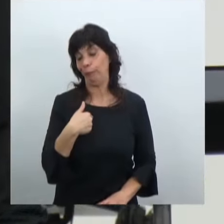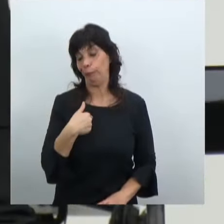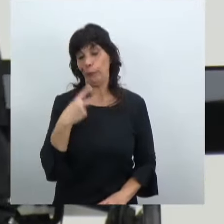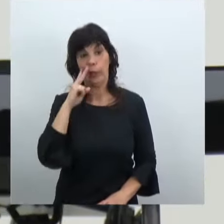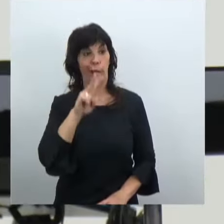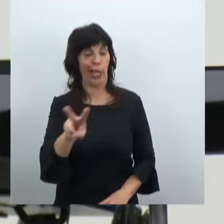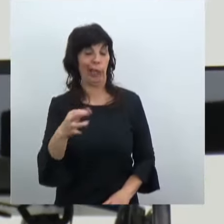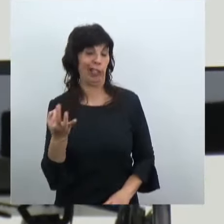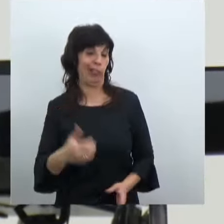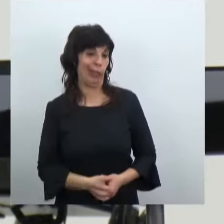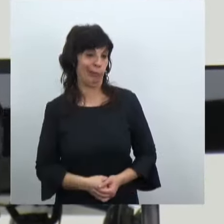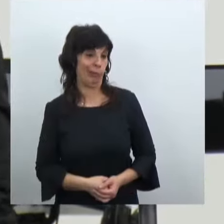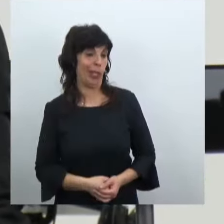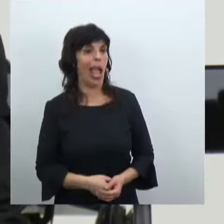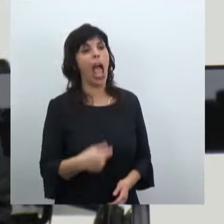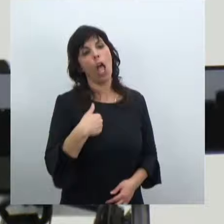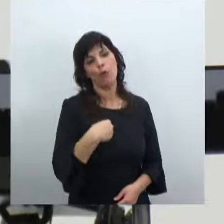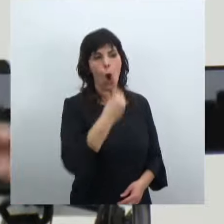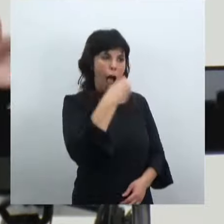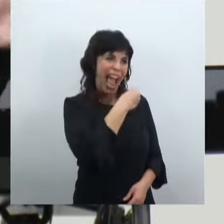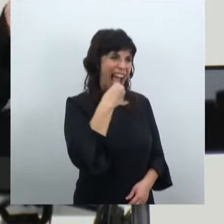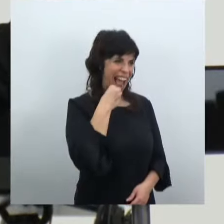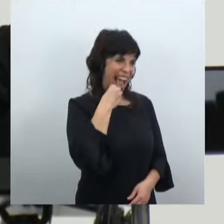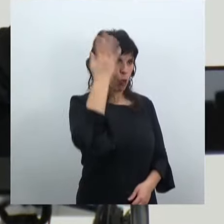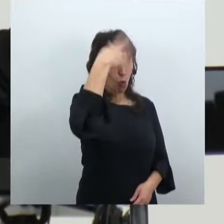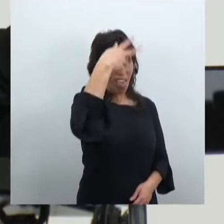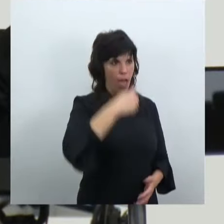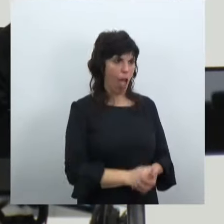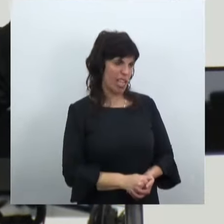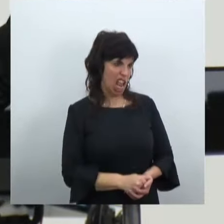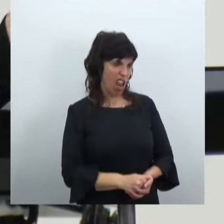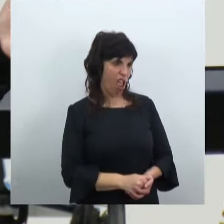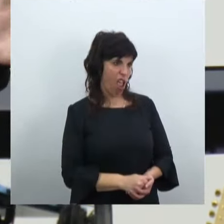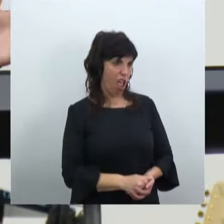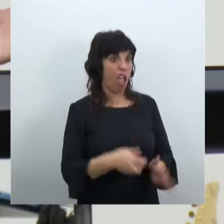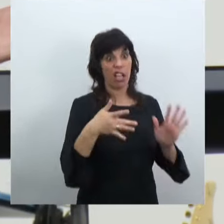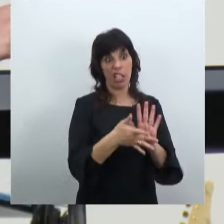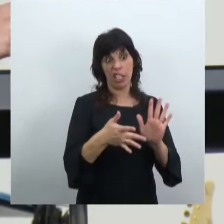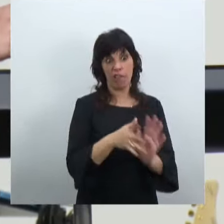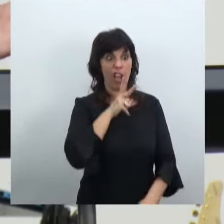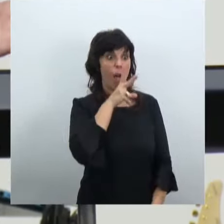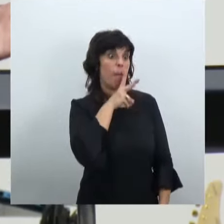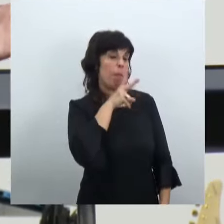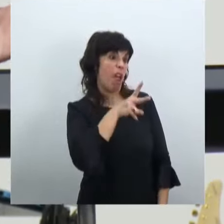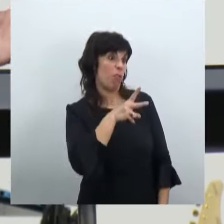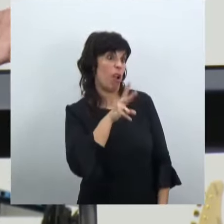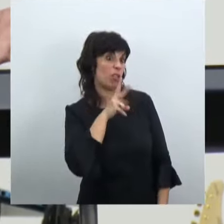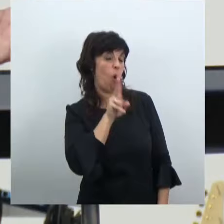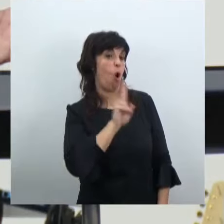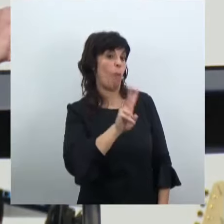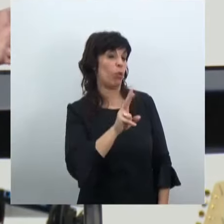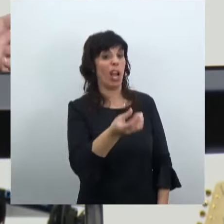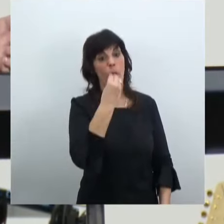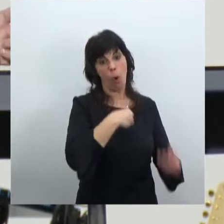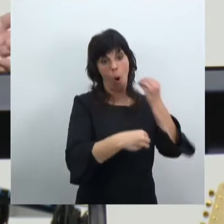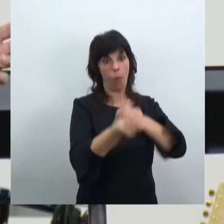7 kilos de zanahoria y me dicen que están haciendo el ayuno de Daniel. No, tronco, te está